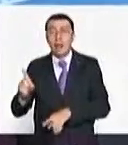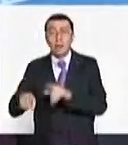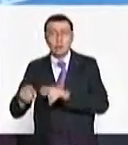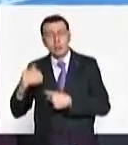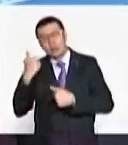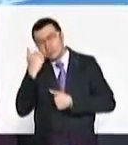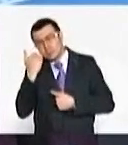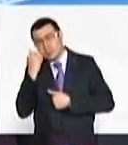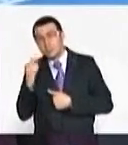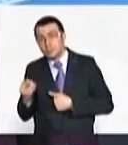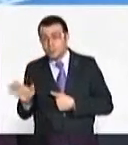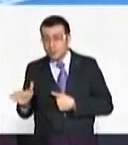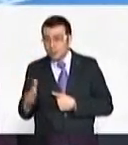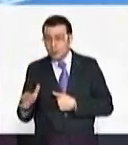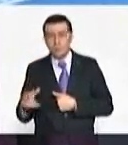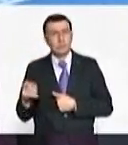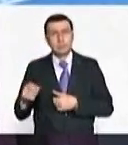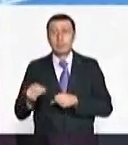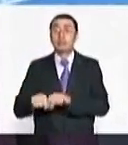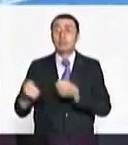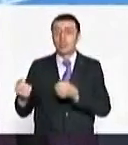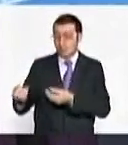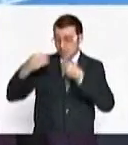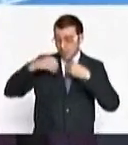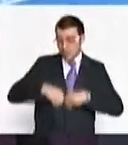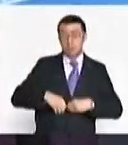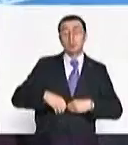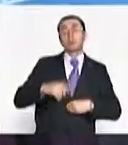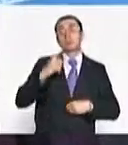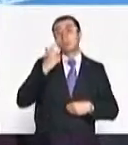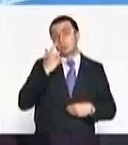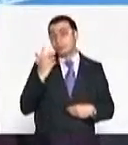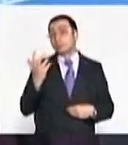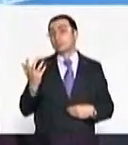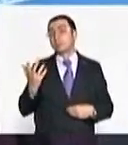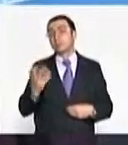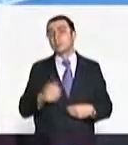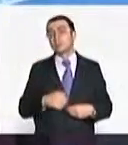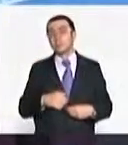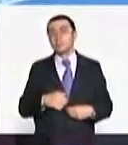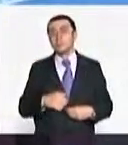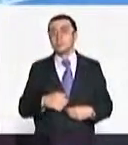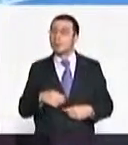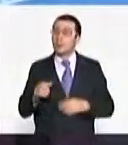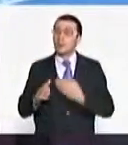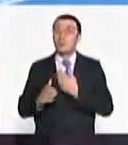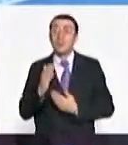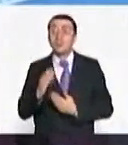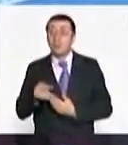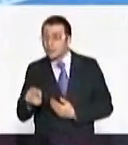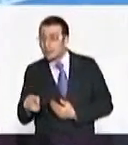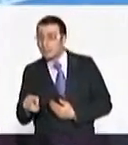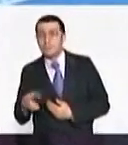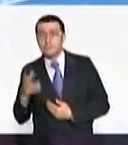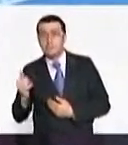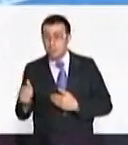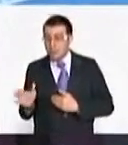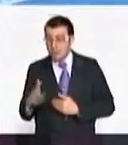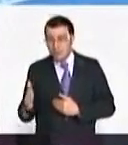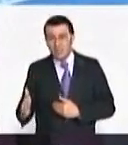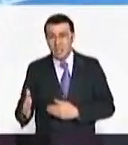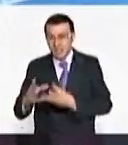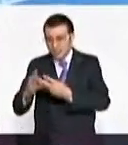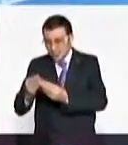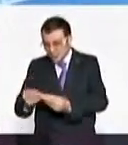son toxinas totalmente dañinas para la salud. Entonces, si es muy fácil coger un pescado, escurrir el aceite y meter una cápsula, eso lo